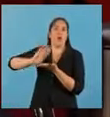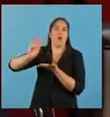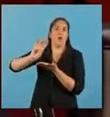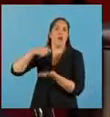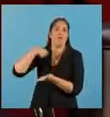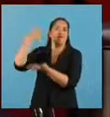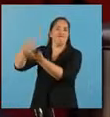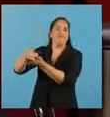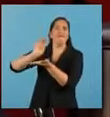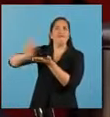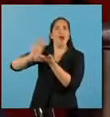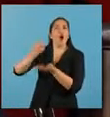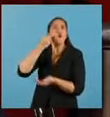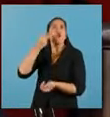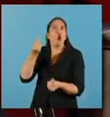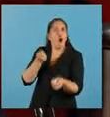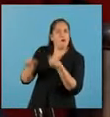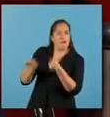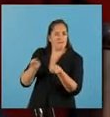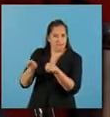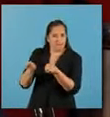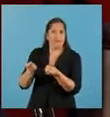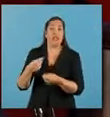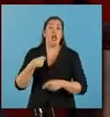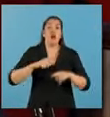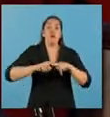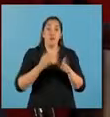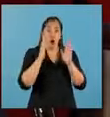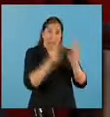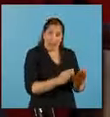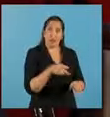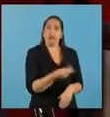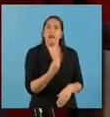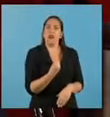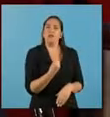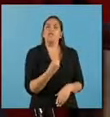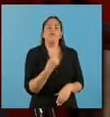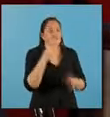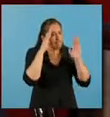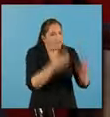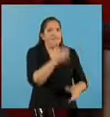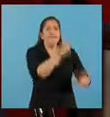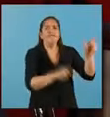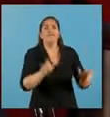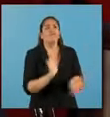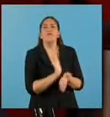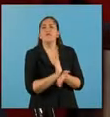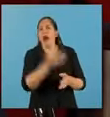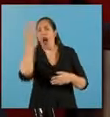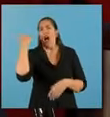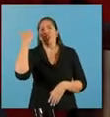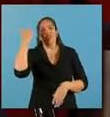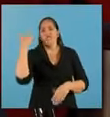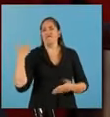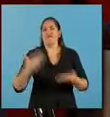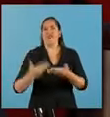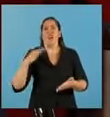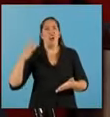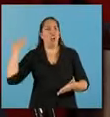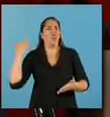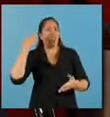Desde lo político, nos ocupamos antes que nada de los que han sido olvidados. Después, persistimos en el